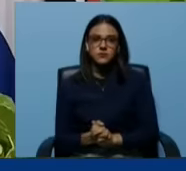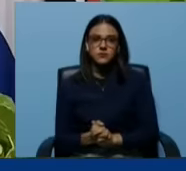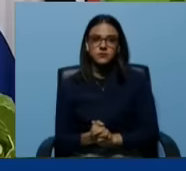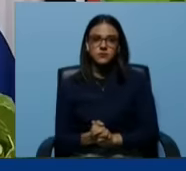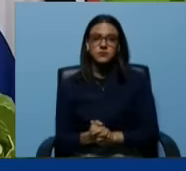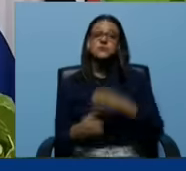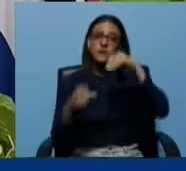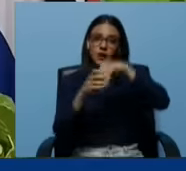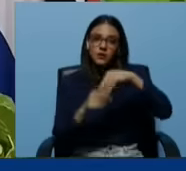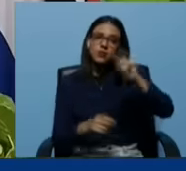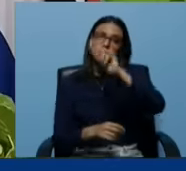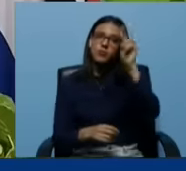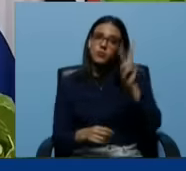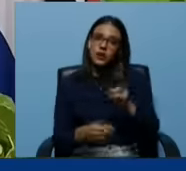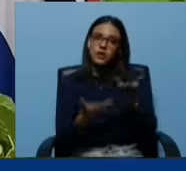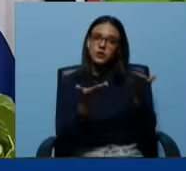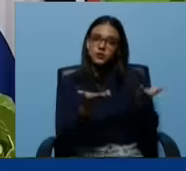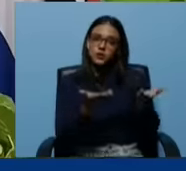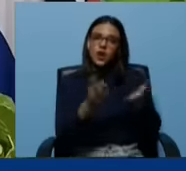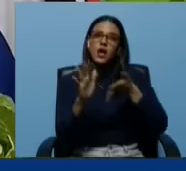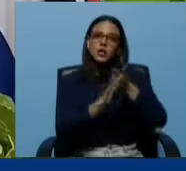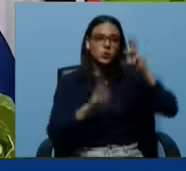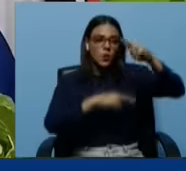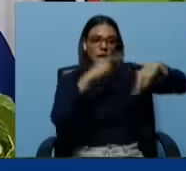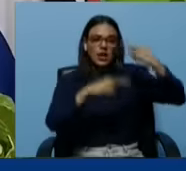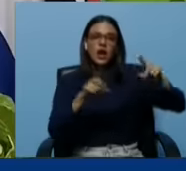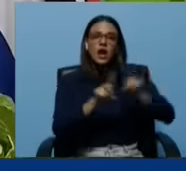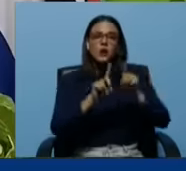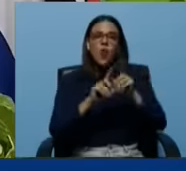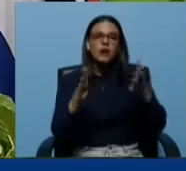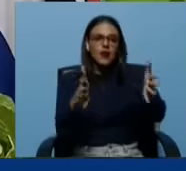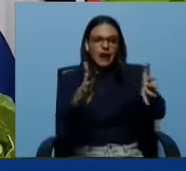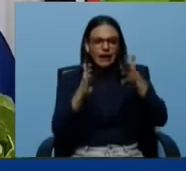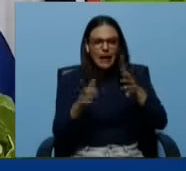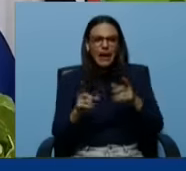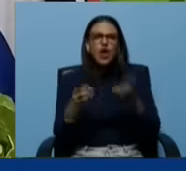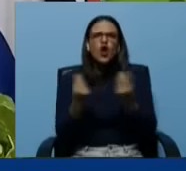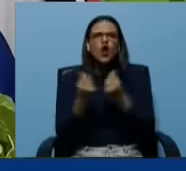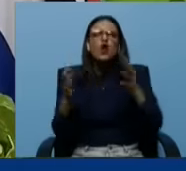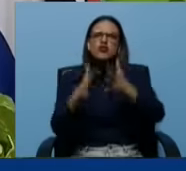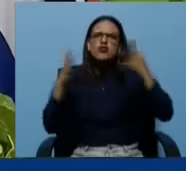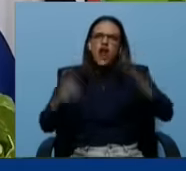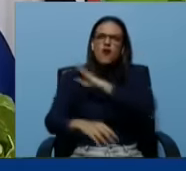en Venezuela la revolución triunfó con una gran fuerza.